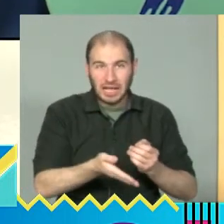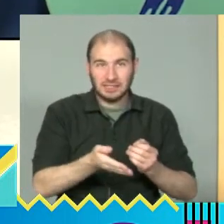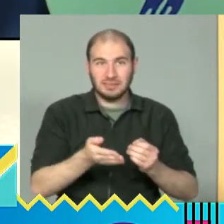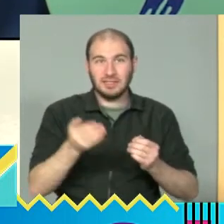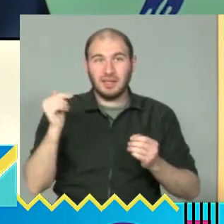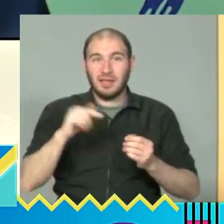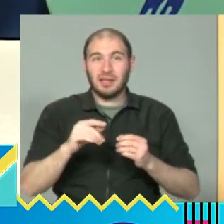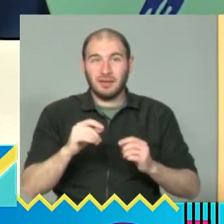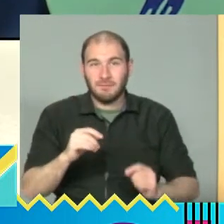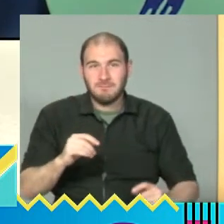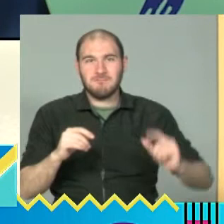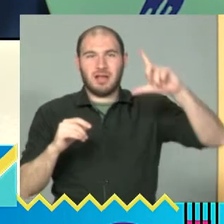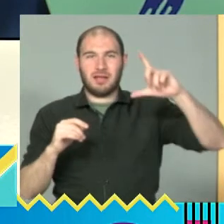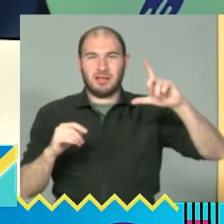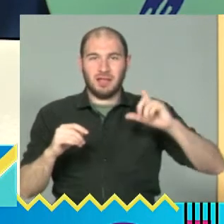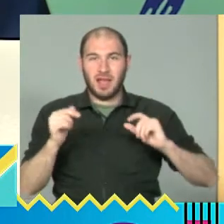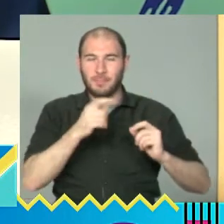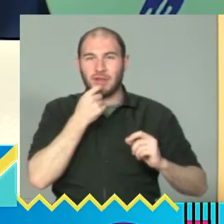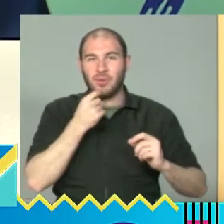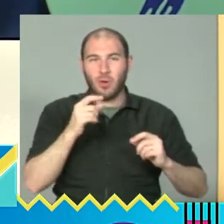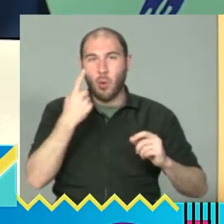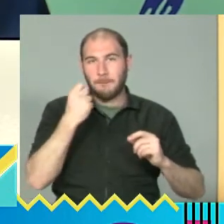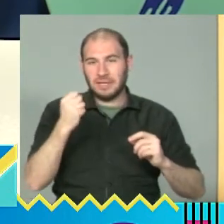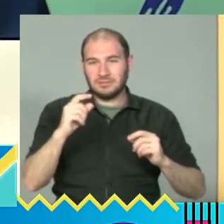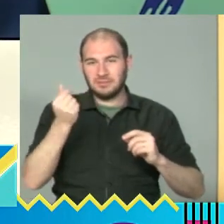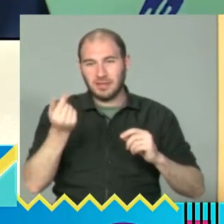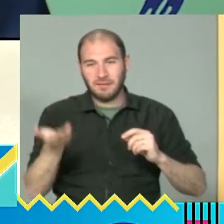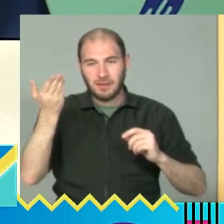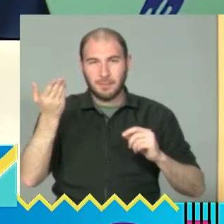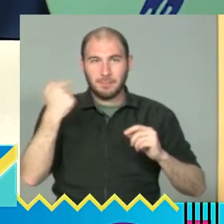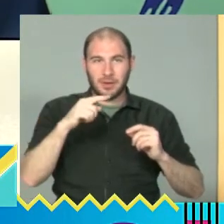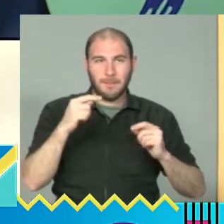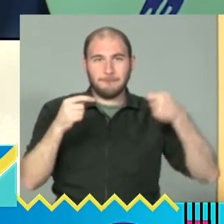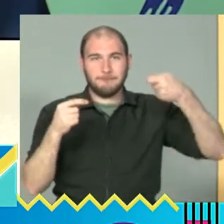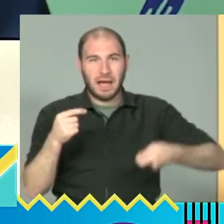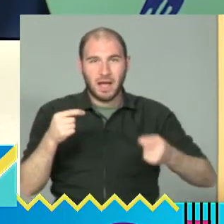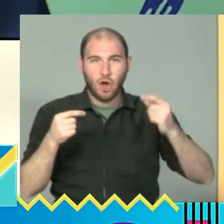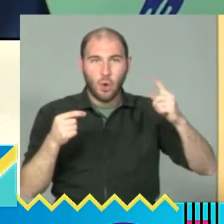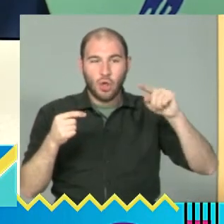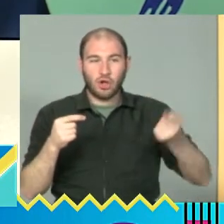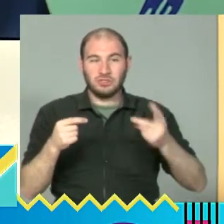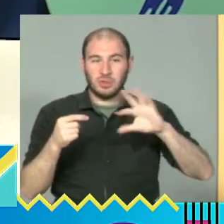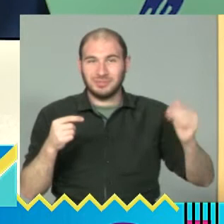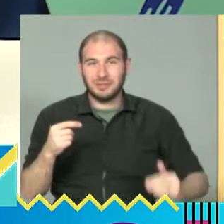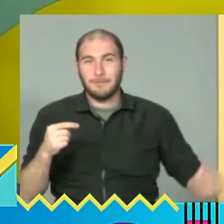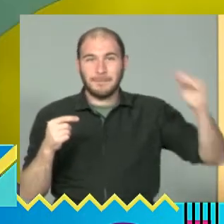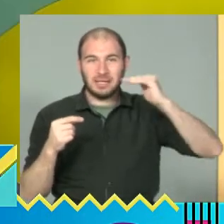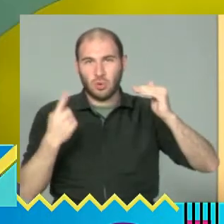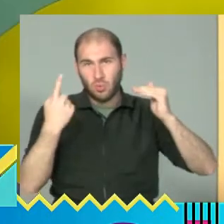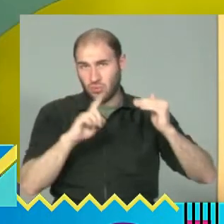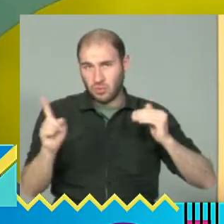te hace que se te eleve mucho más. Entonces, te aumentan un peso las tarifas, pero en realidad vos terminás pagando 1,50 pesos más, no